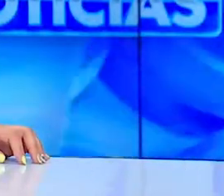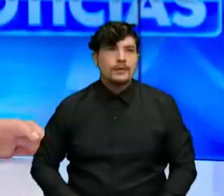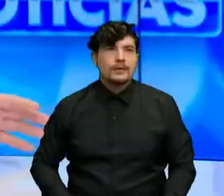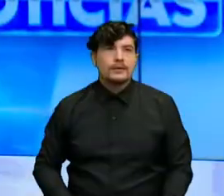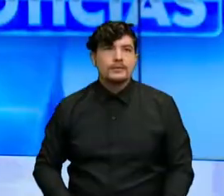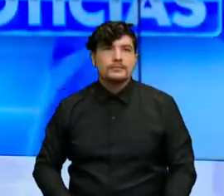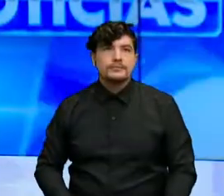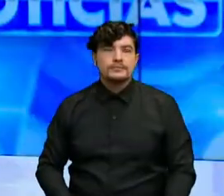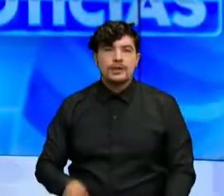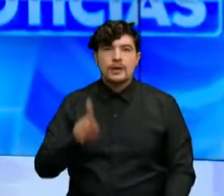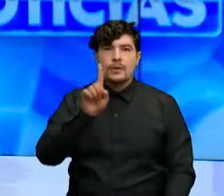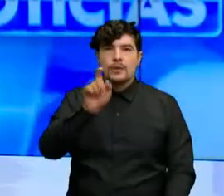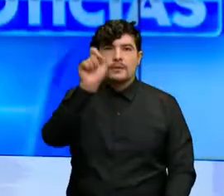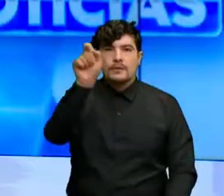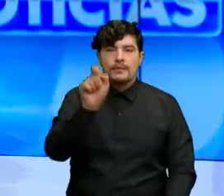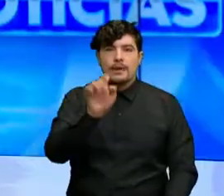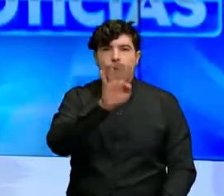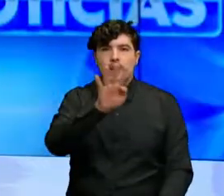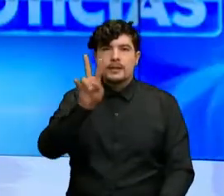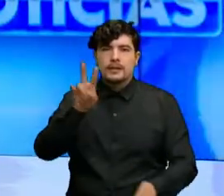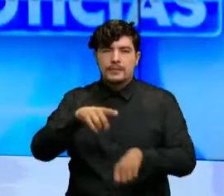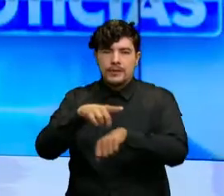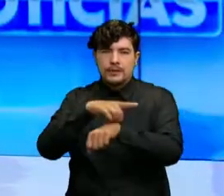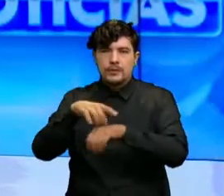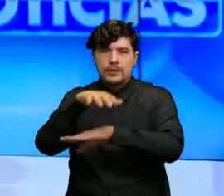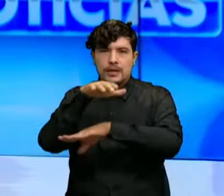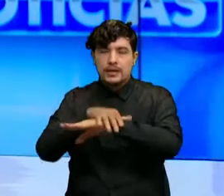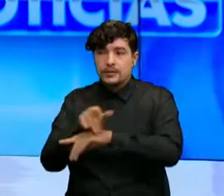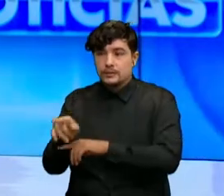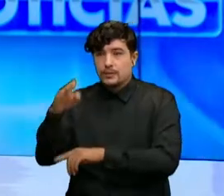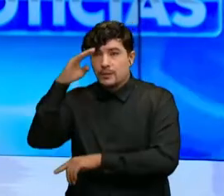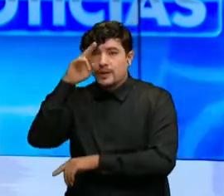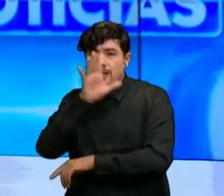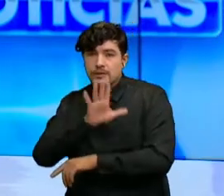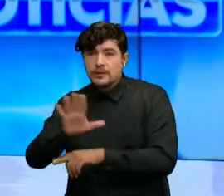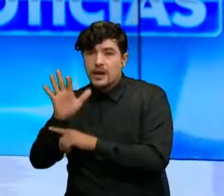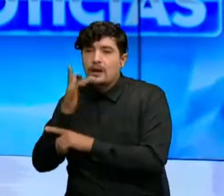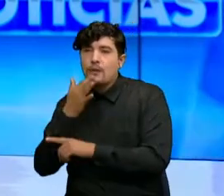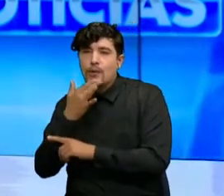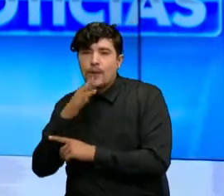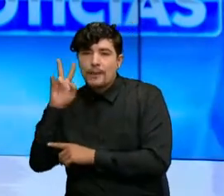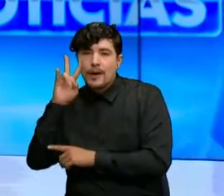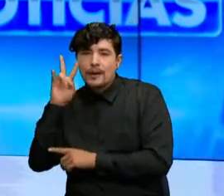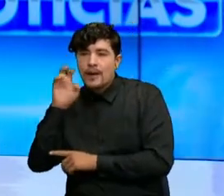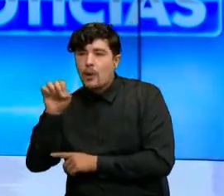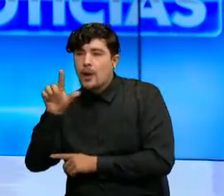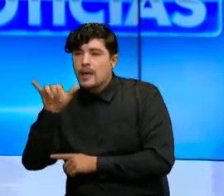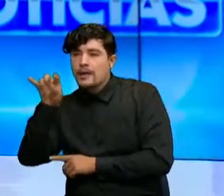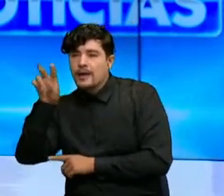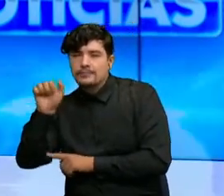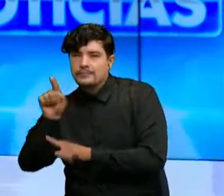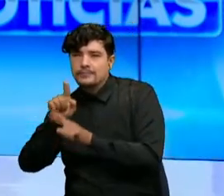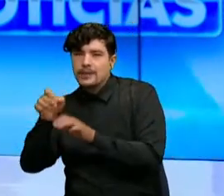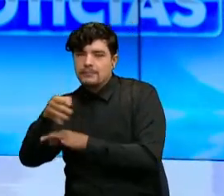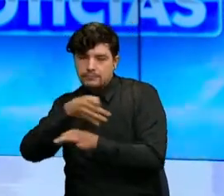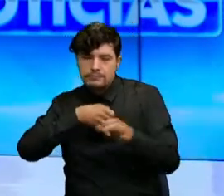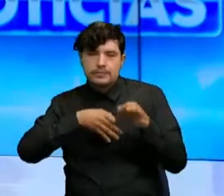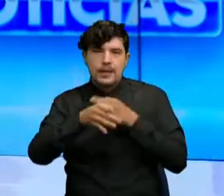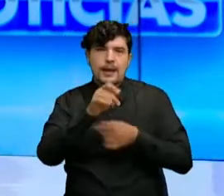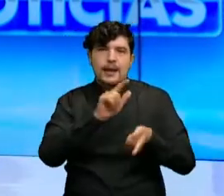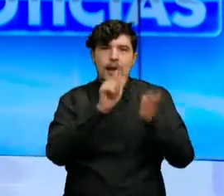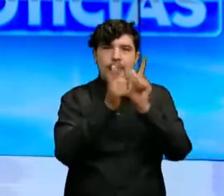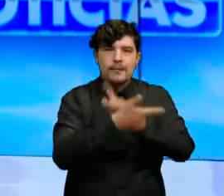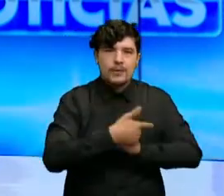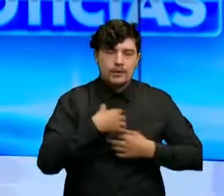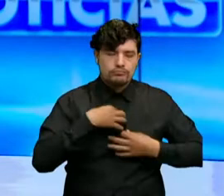1:42 de la tarde. La policía dejará el tradicional uniforme verde oliva y pasará a vestirse de azul. Este cambio hace parte de la